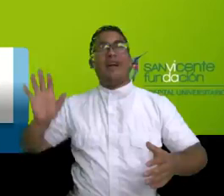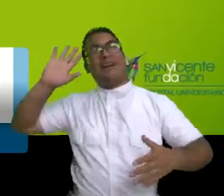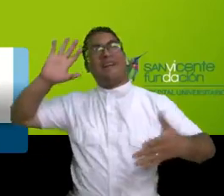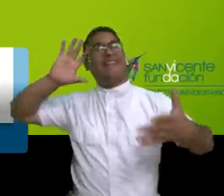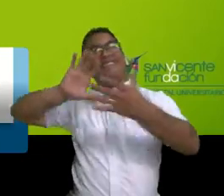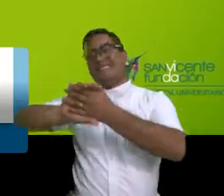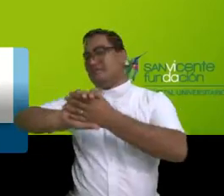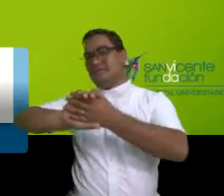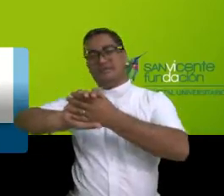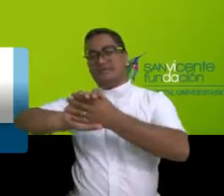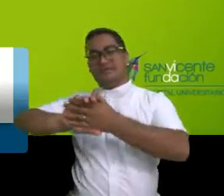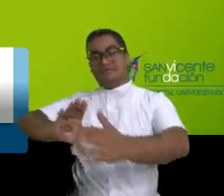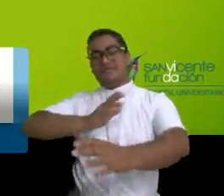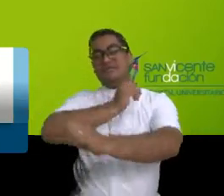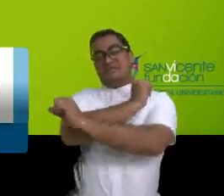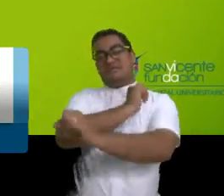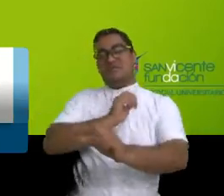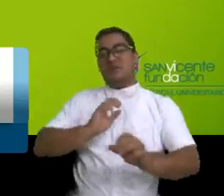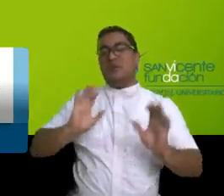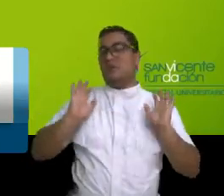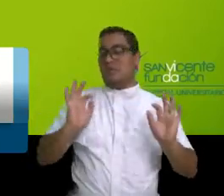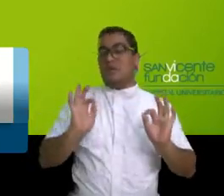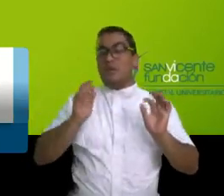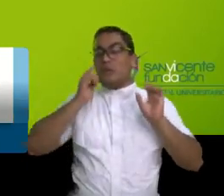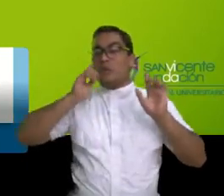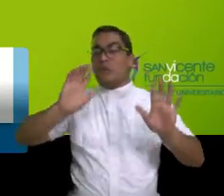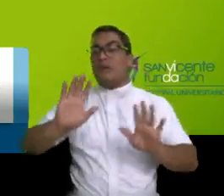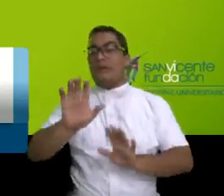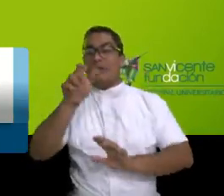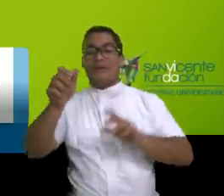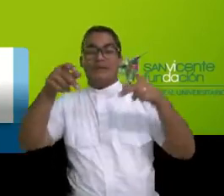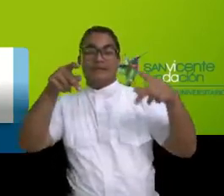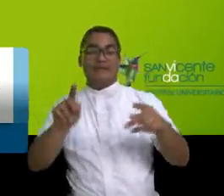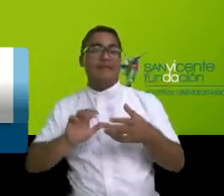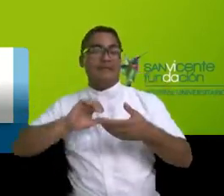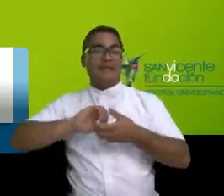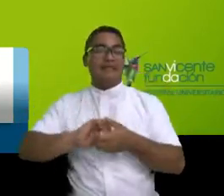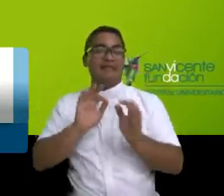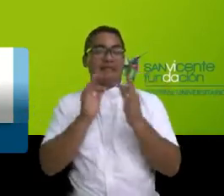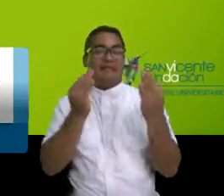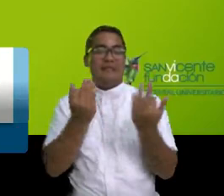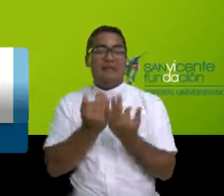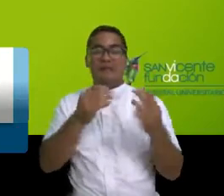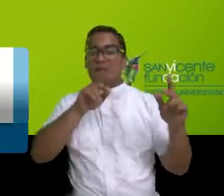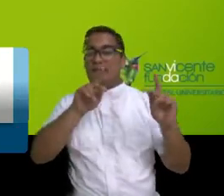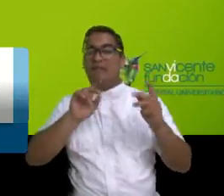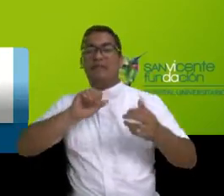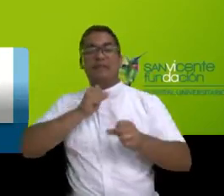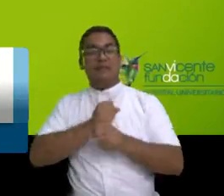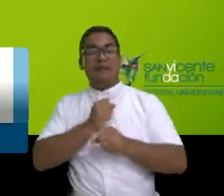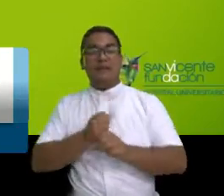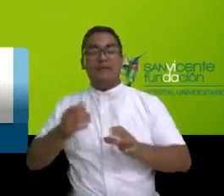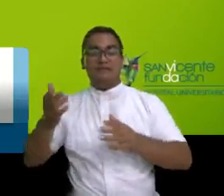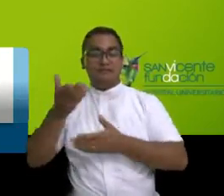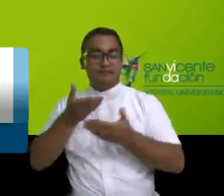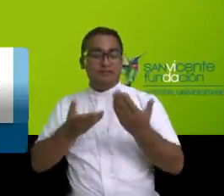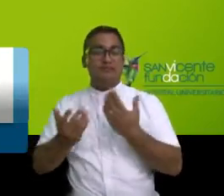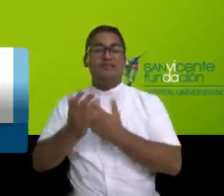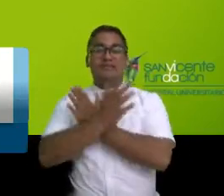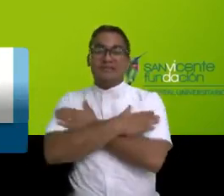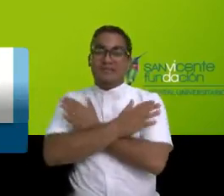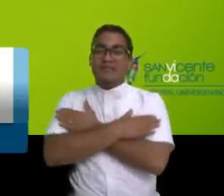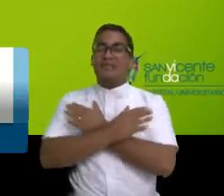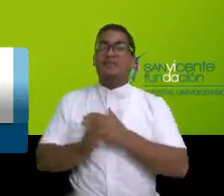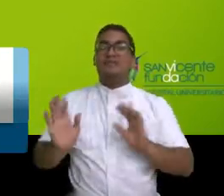familia, a nuestros amigos, a nuestros compañeros de trabajo, ¿verdad? Al tener limpias nuestras manos, porque nos saludamos.